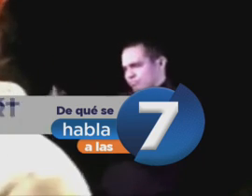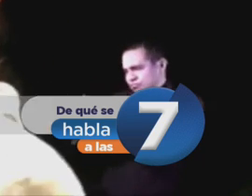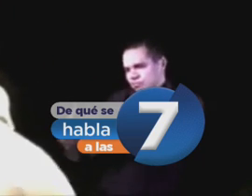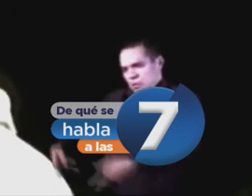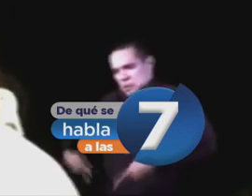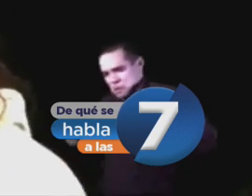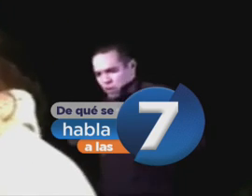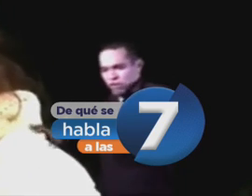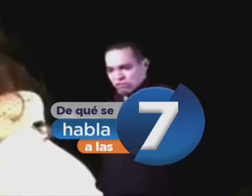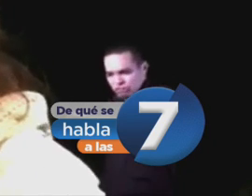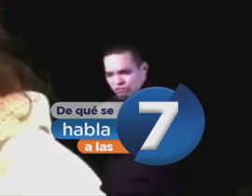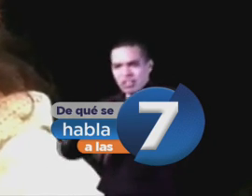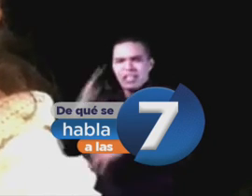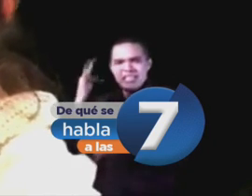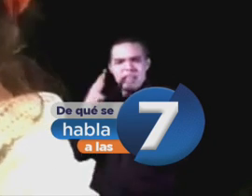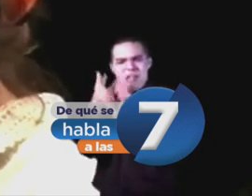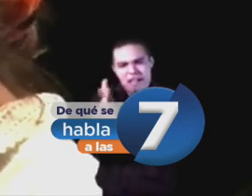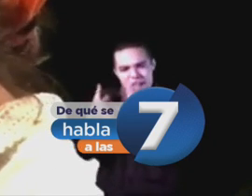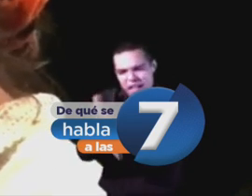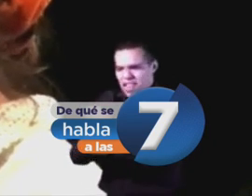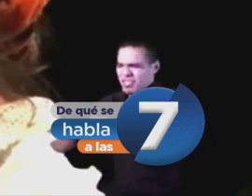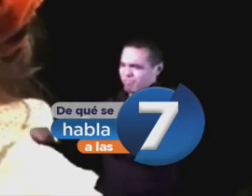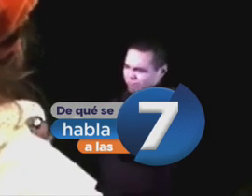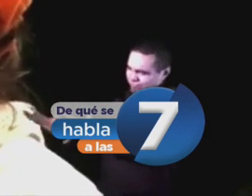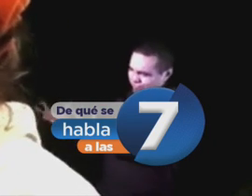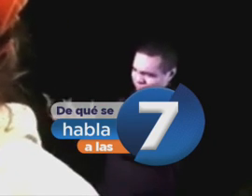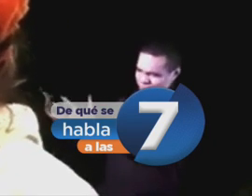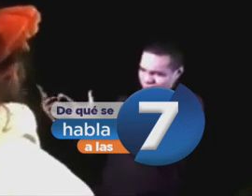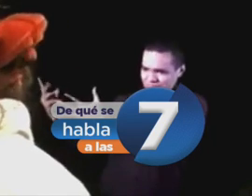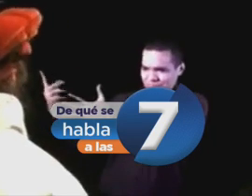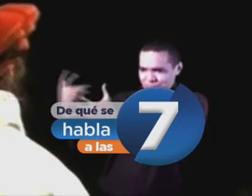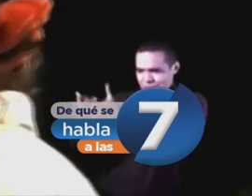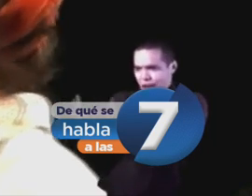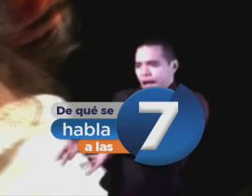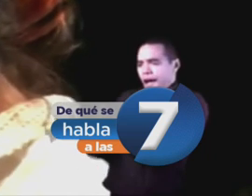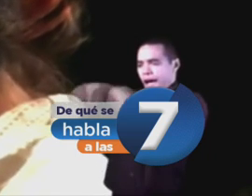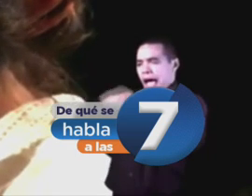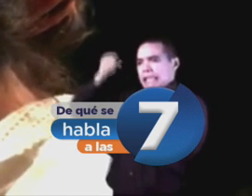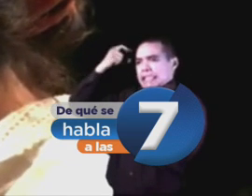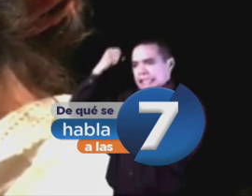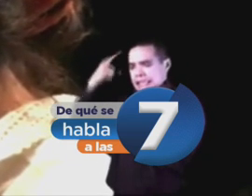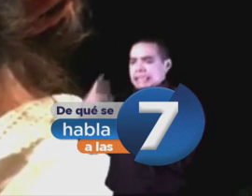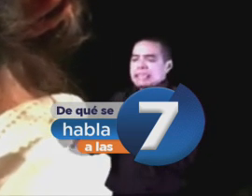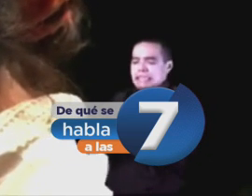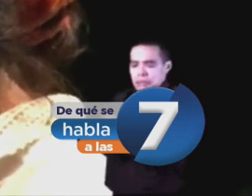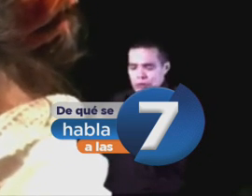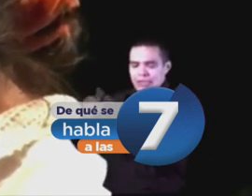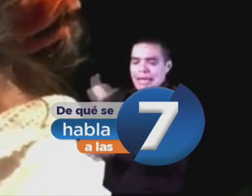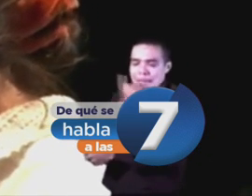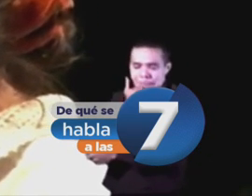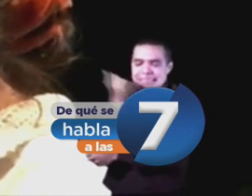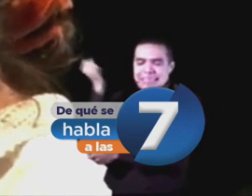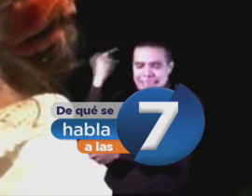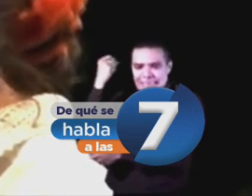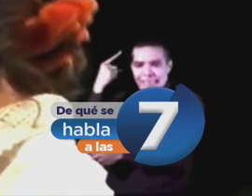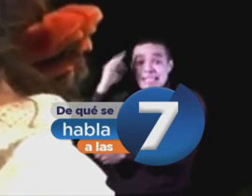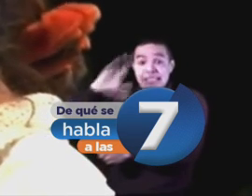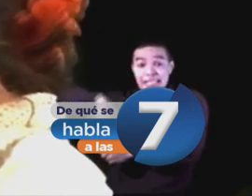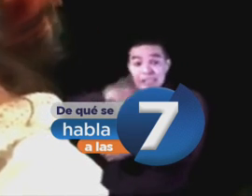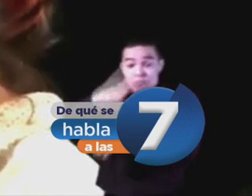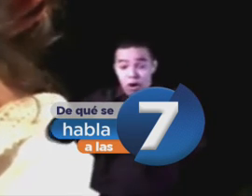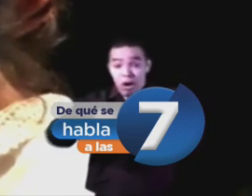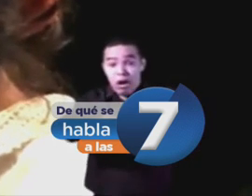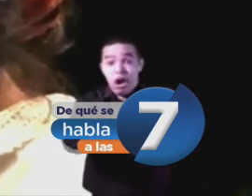de estos testimonios, que podemos entender lo que nos pasó para evitar que se repita. Y esta es la historia que se tiene